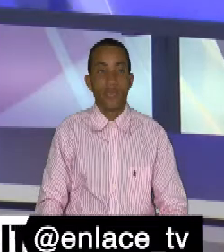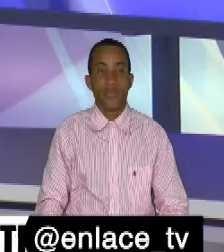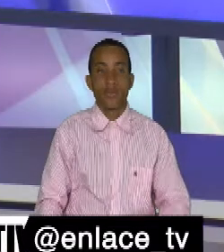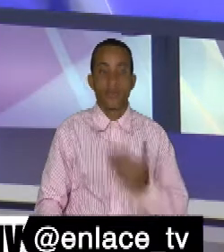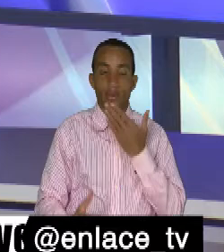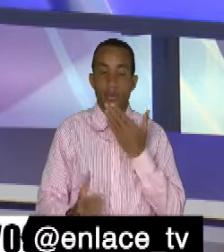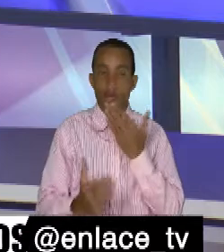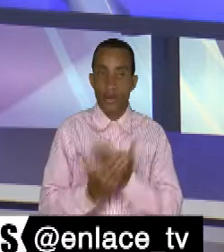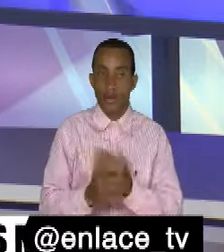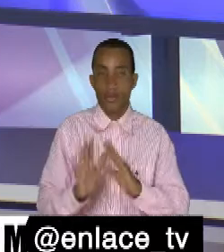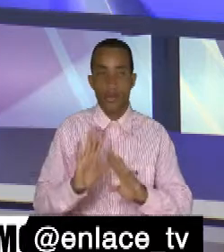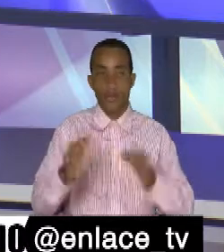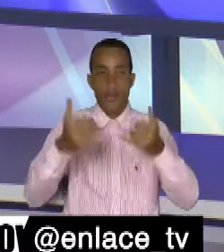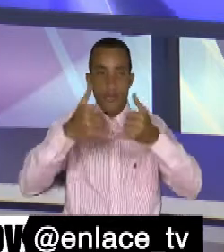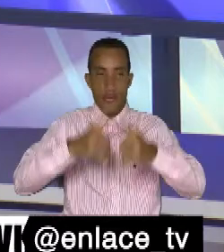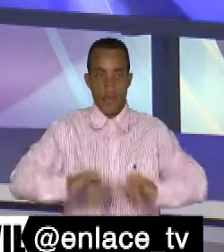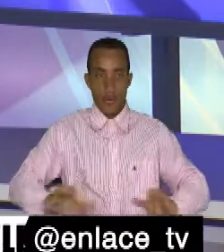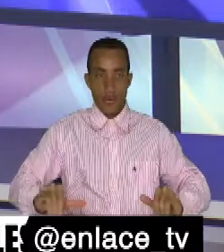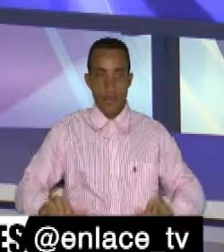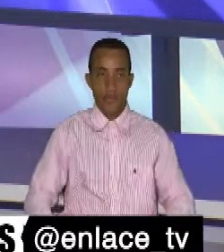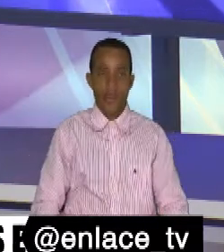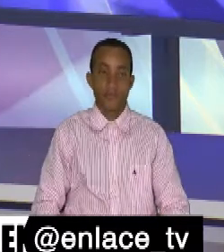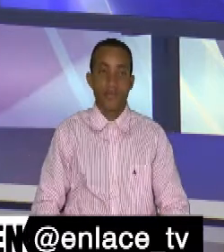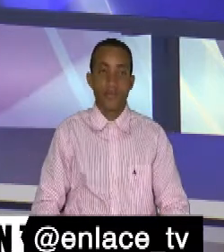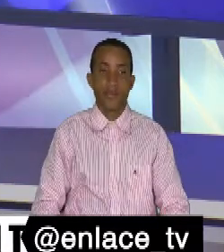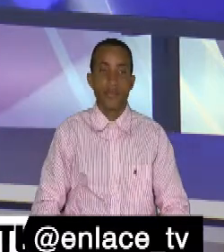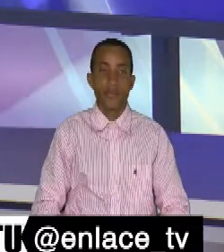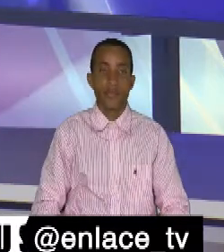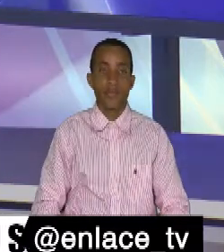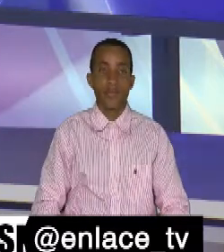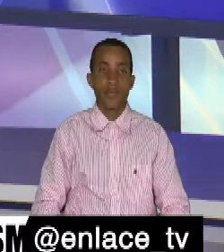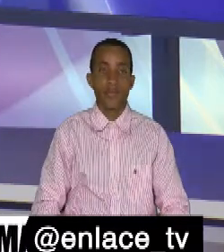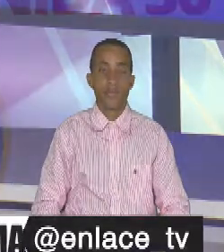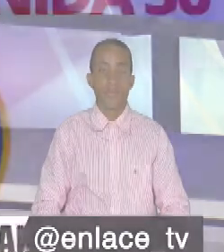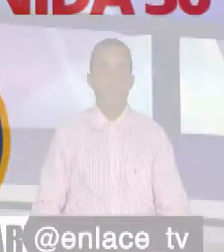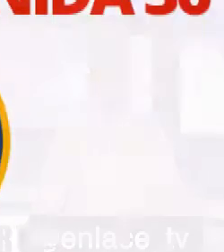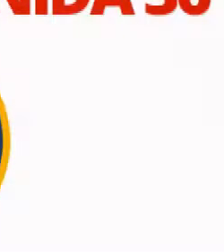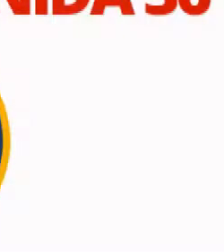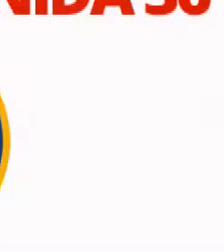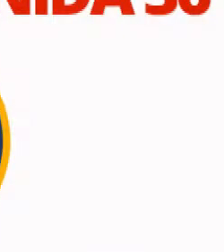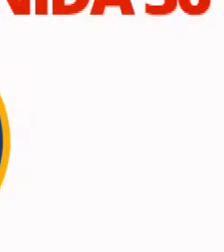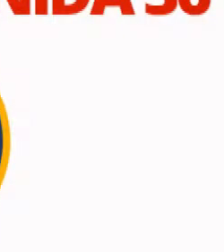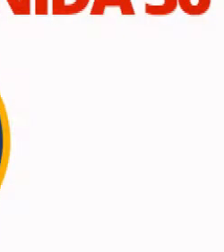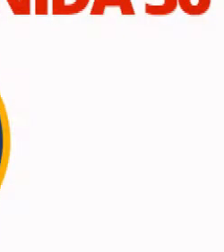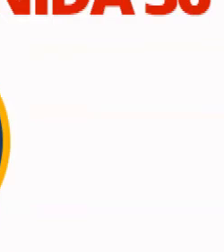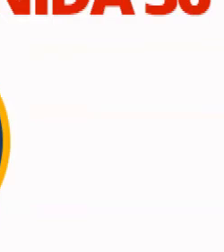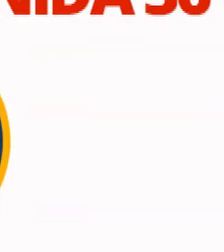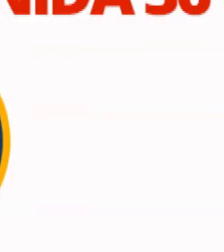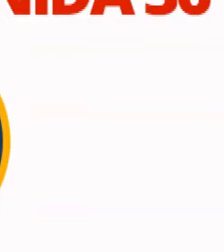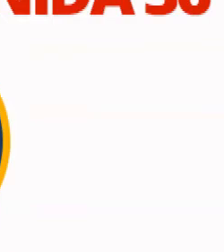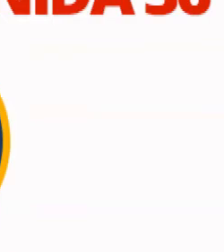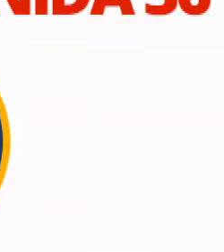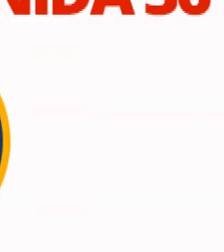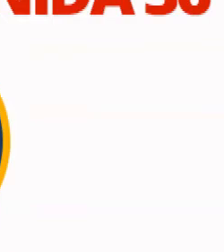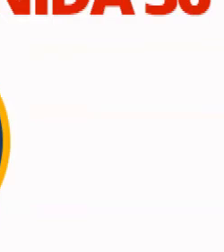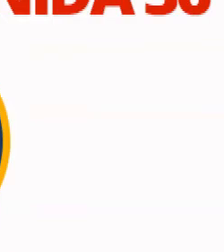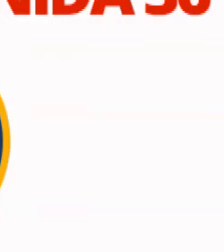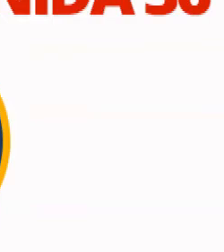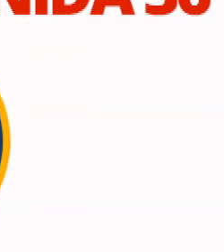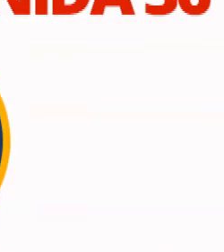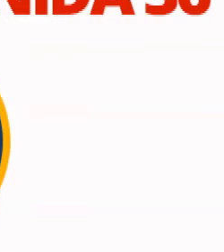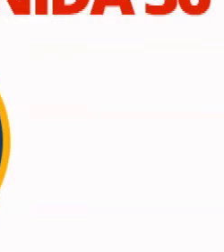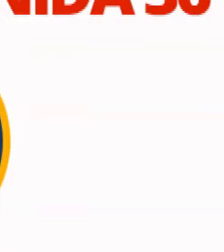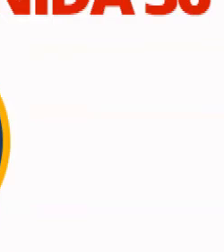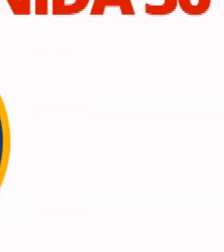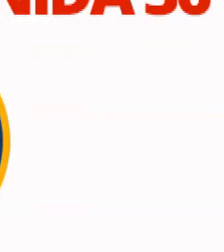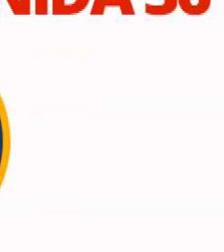preferirnos. Así hemos llegado al final de esta emisión, pero antes de despedirnos, recuerde, Materiales Eléctricos Electrofer ilumina tu vida, ahora también en su nueva sede en la